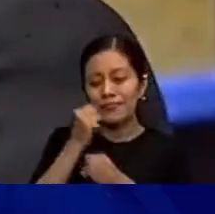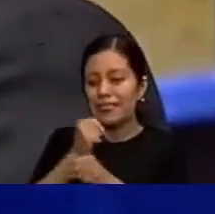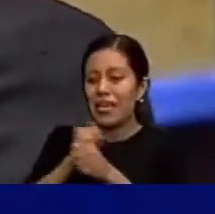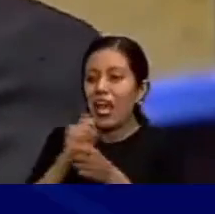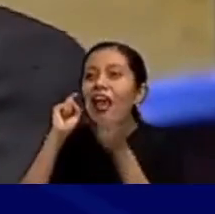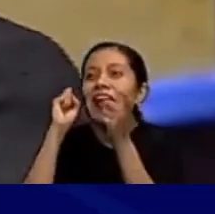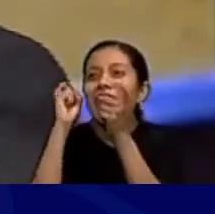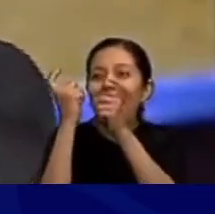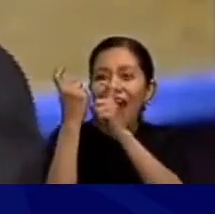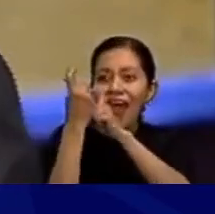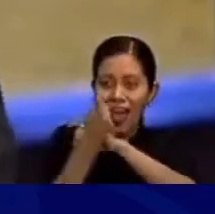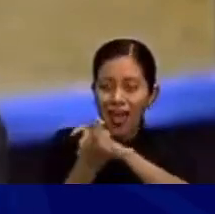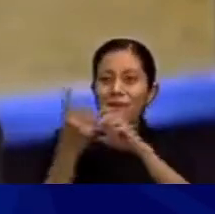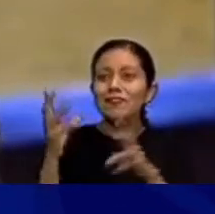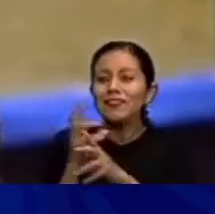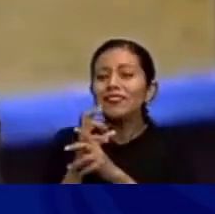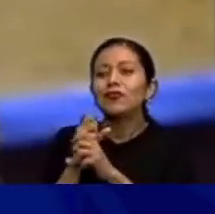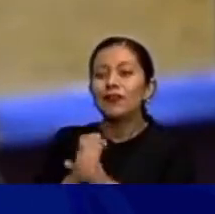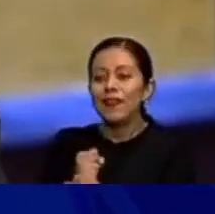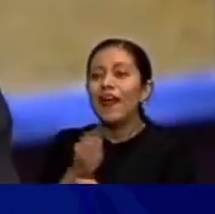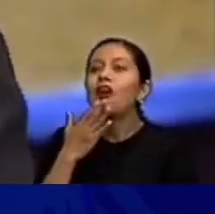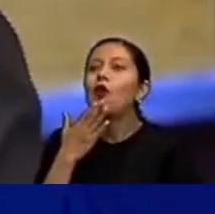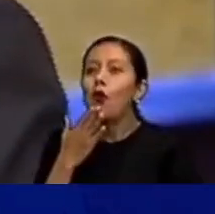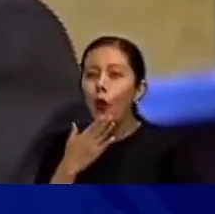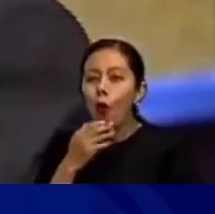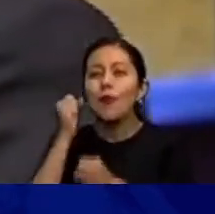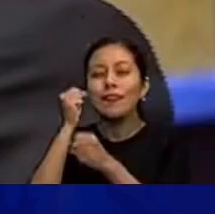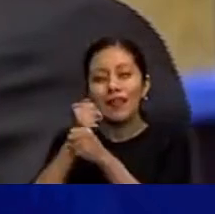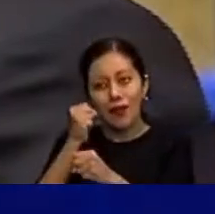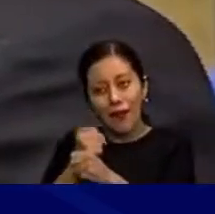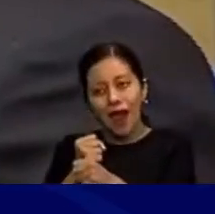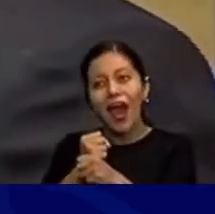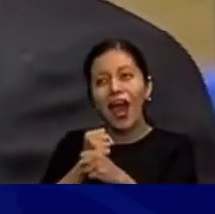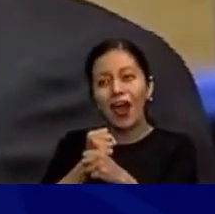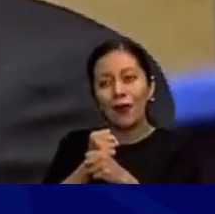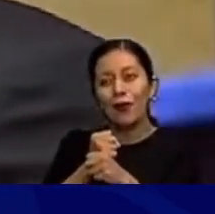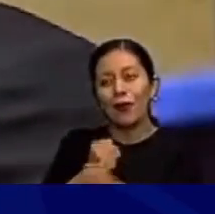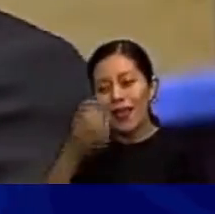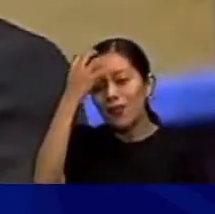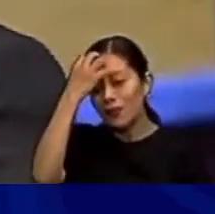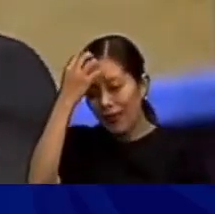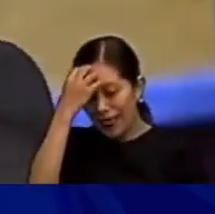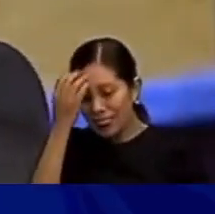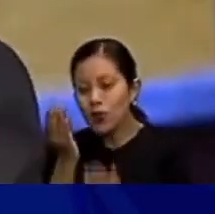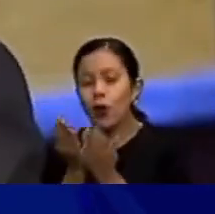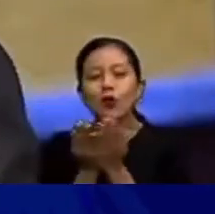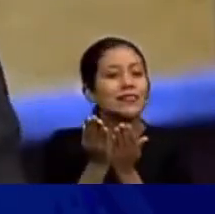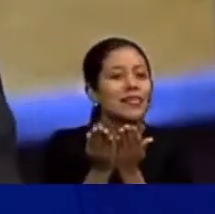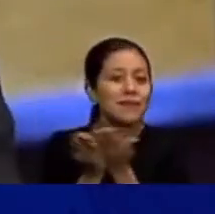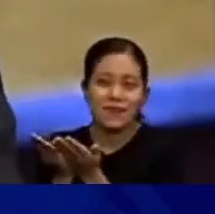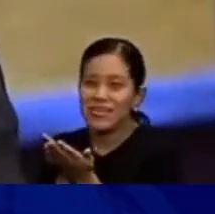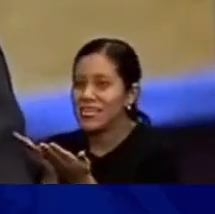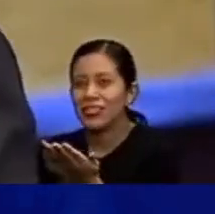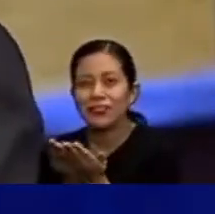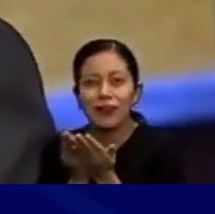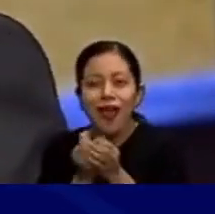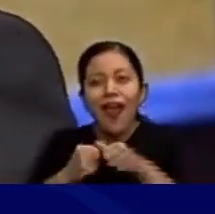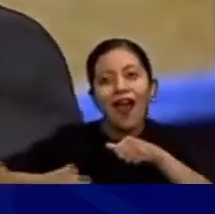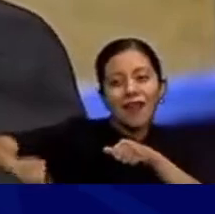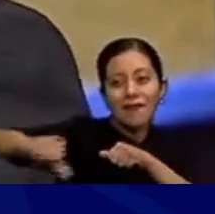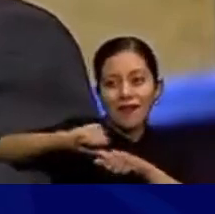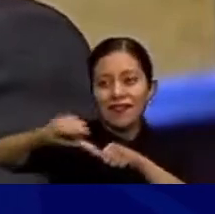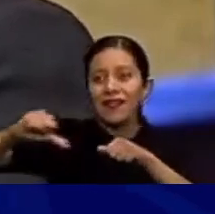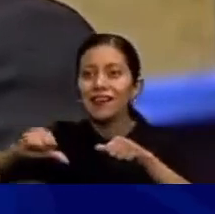social y la seguridad se la da también con empleo, con educación, se la da con servicios y se la da con empatía. Tenemos